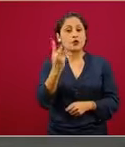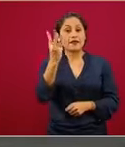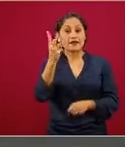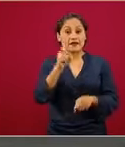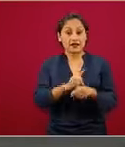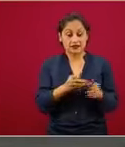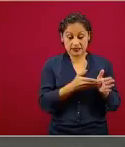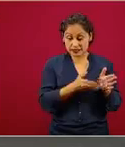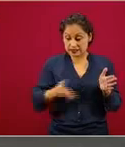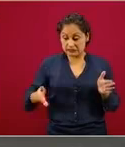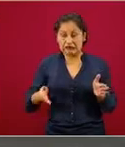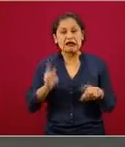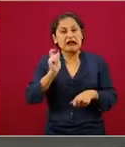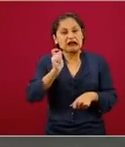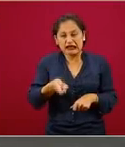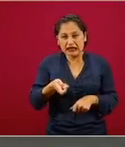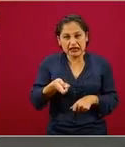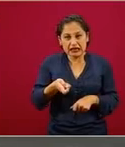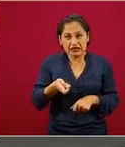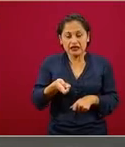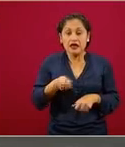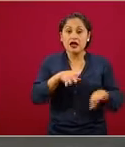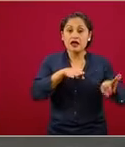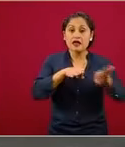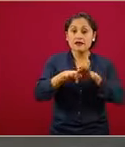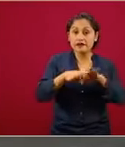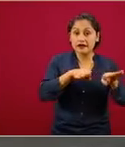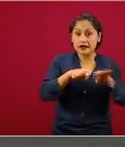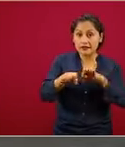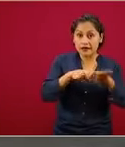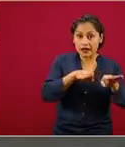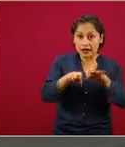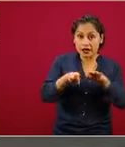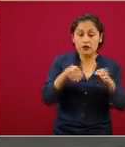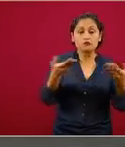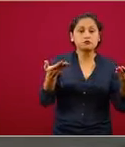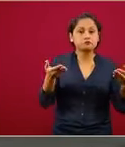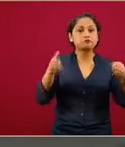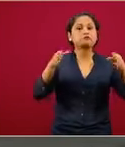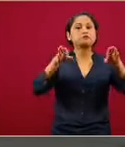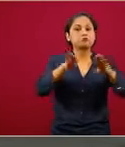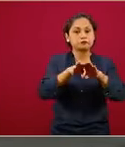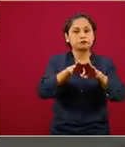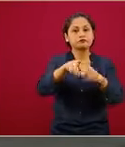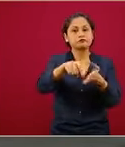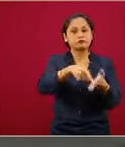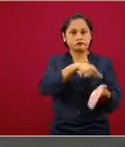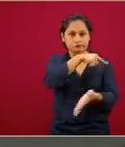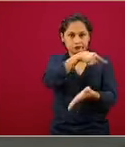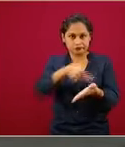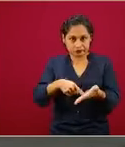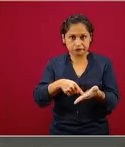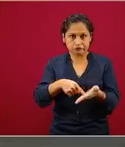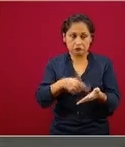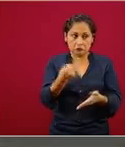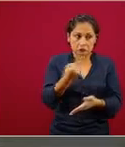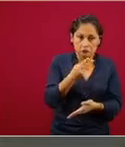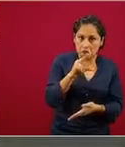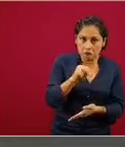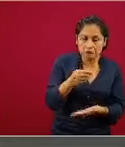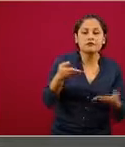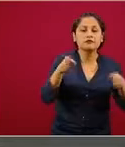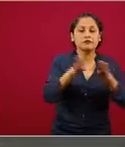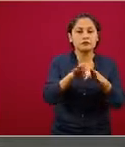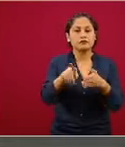implica la suspensión temporal de actividades laborales que no sean esenciales, la suspensión temporal de